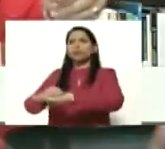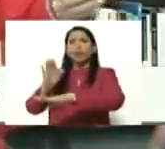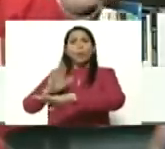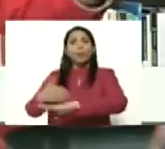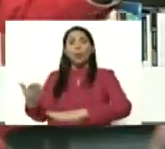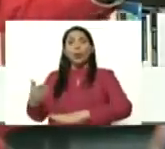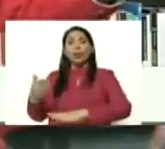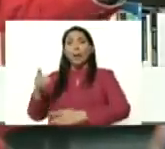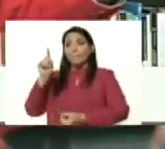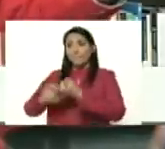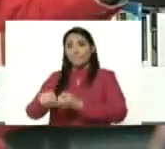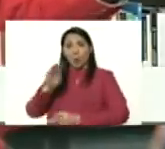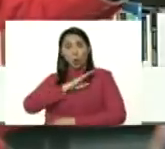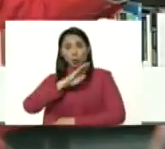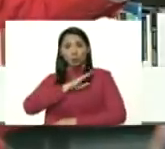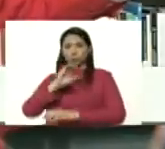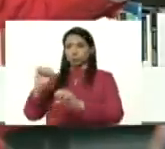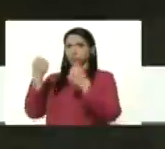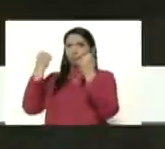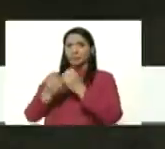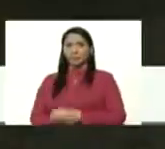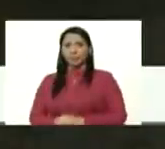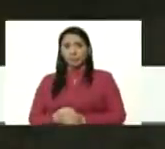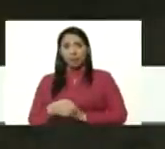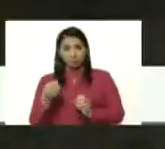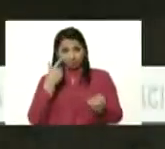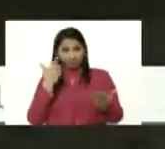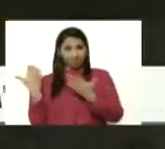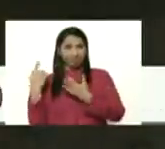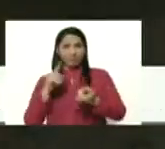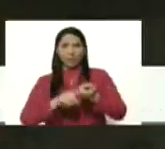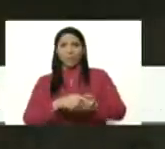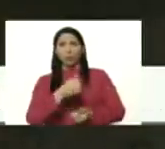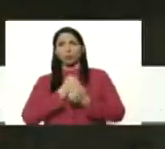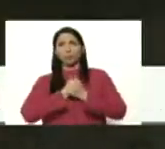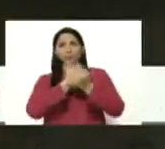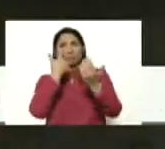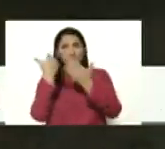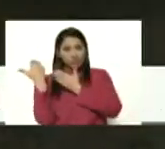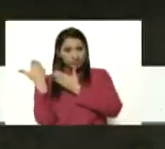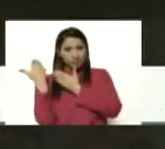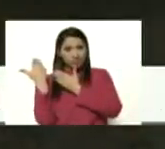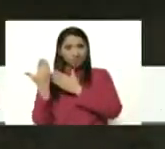impidió. Aquí está Silvia Flores, mi esposa, querida esposa.